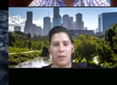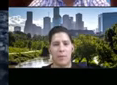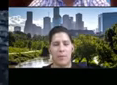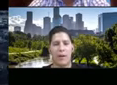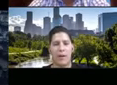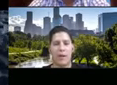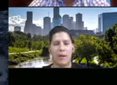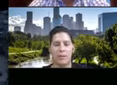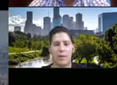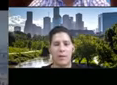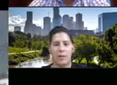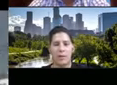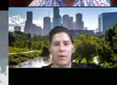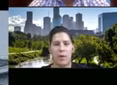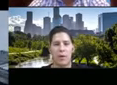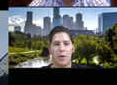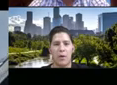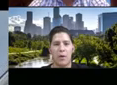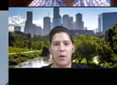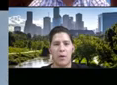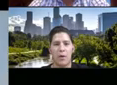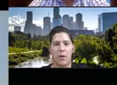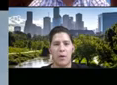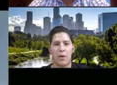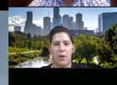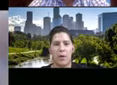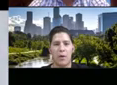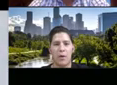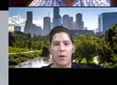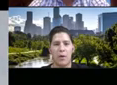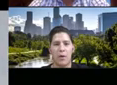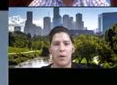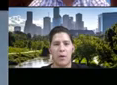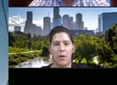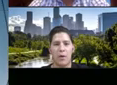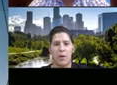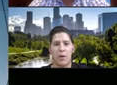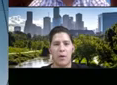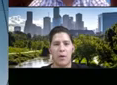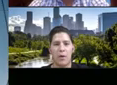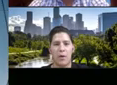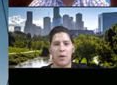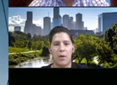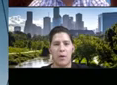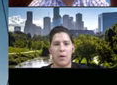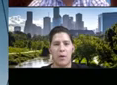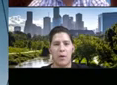Compass, donde juega el Houston Dynamo, el Houston Dash. Estas son algunas imágenes de una exhibición que tenemos en la